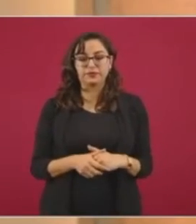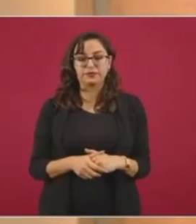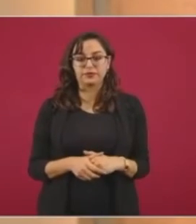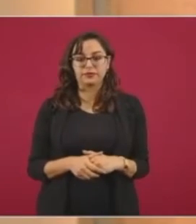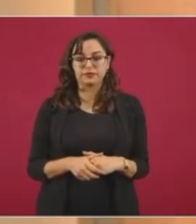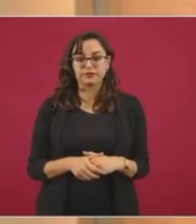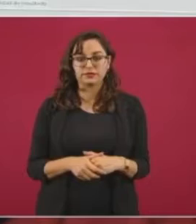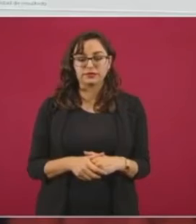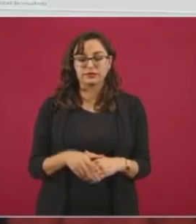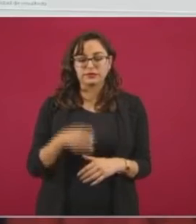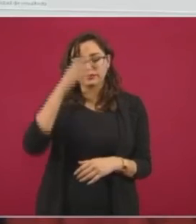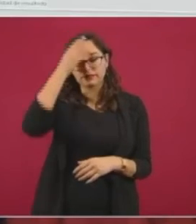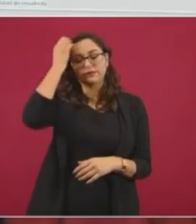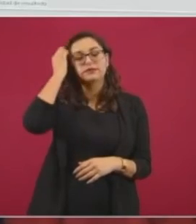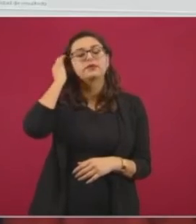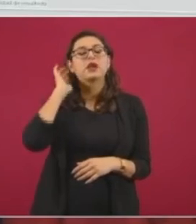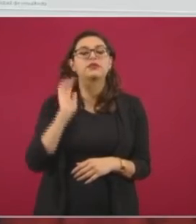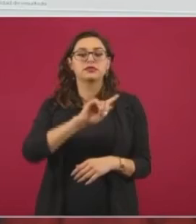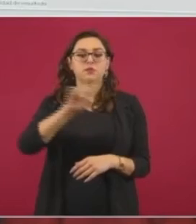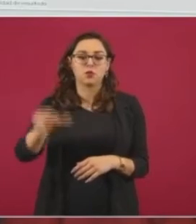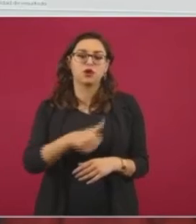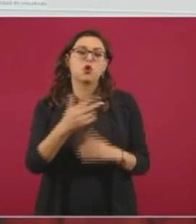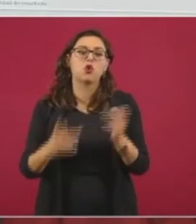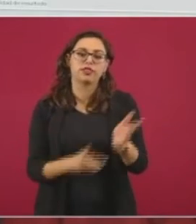para regresar a la nueva normalidad.